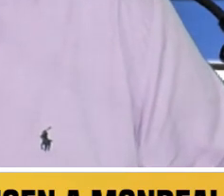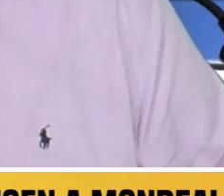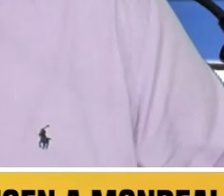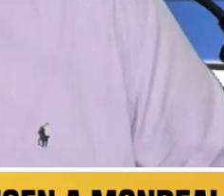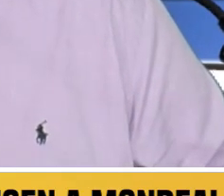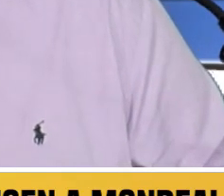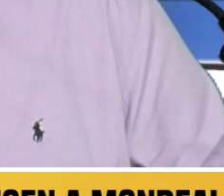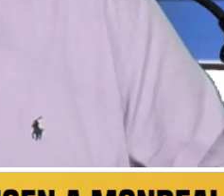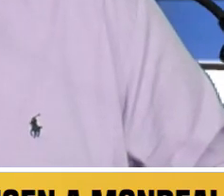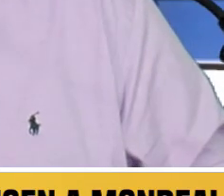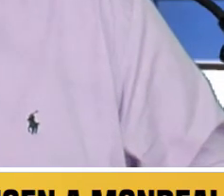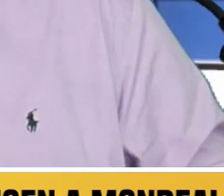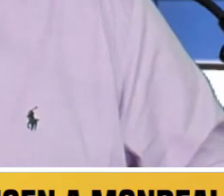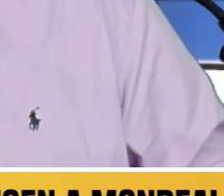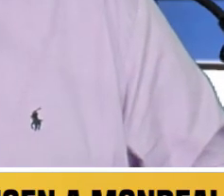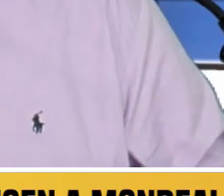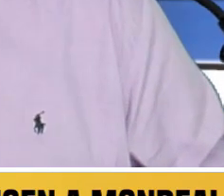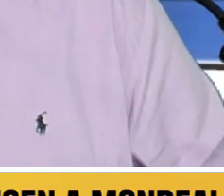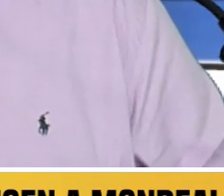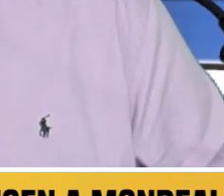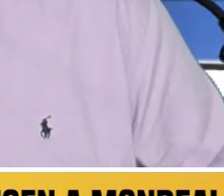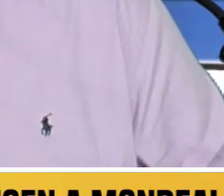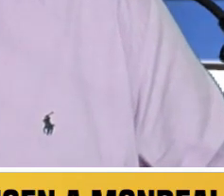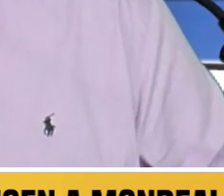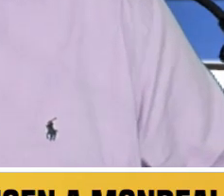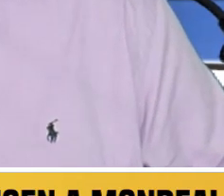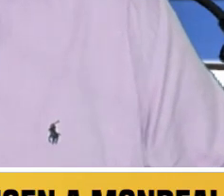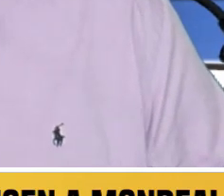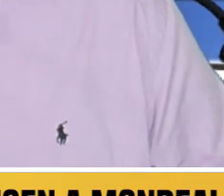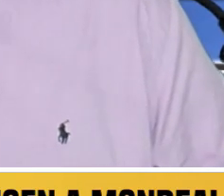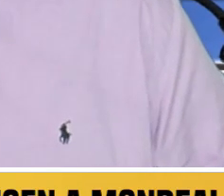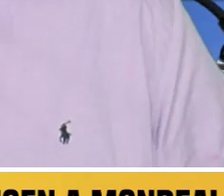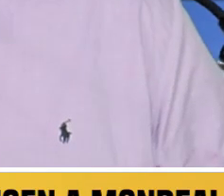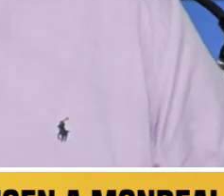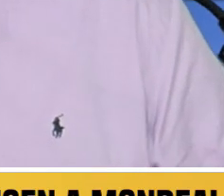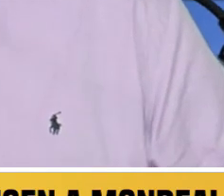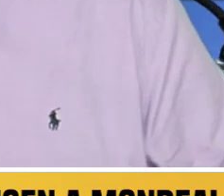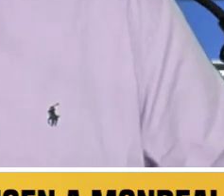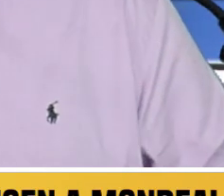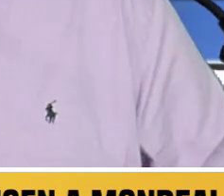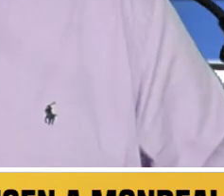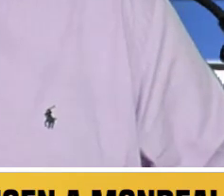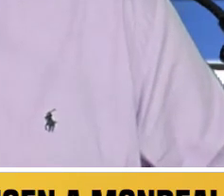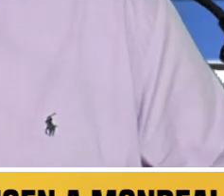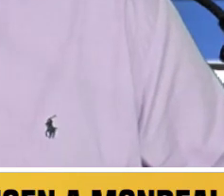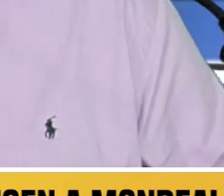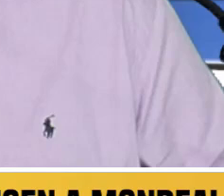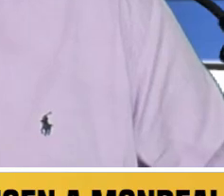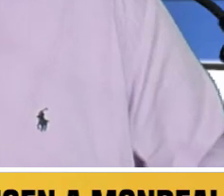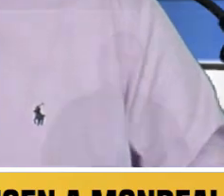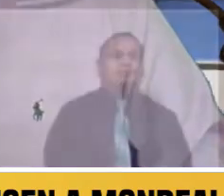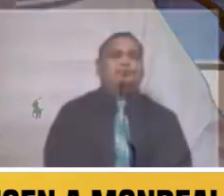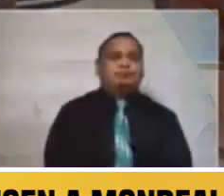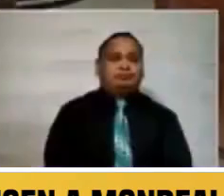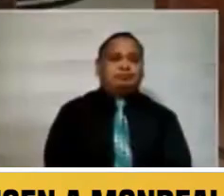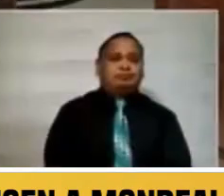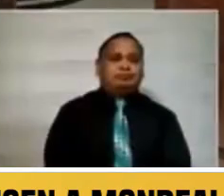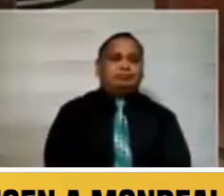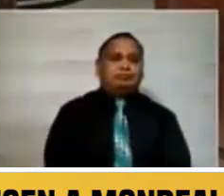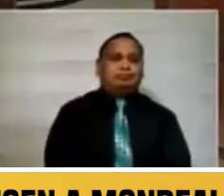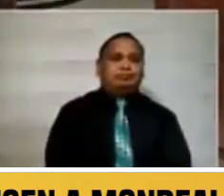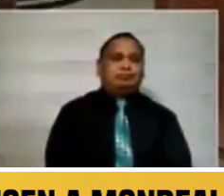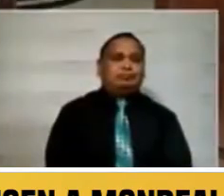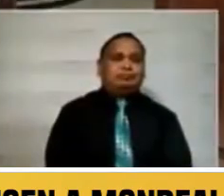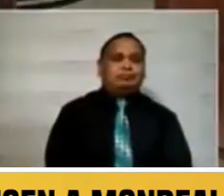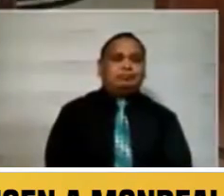el día de ayer en el martes de Jaguar vuelven vestir con todo contra el senador morenista a